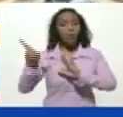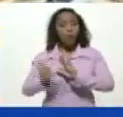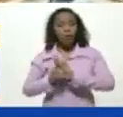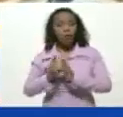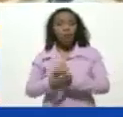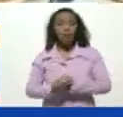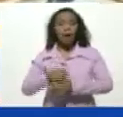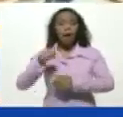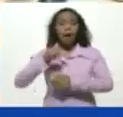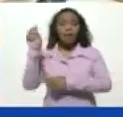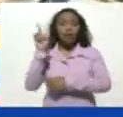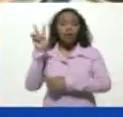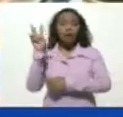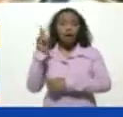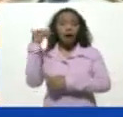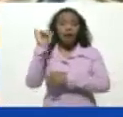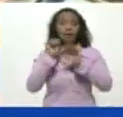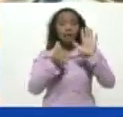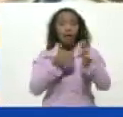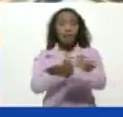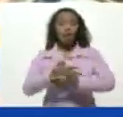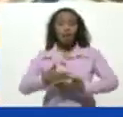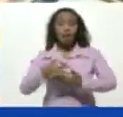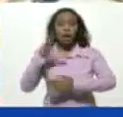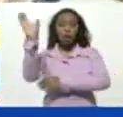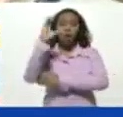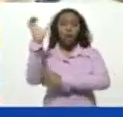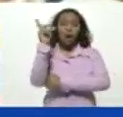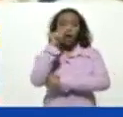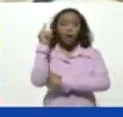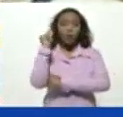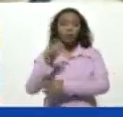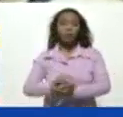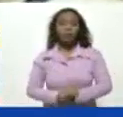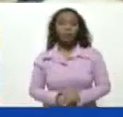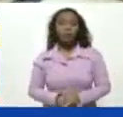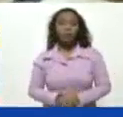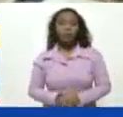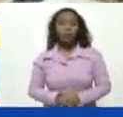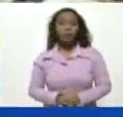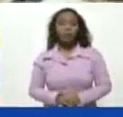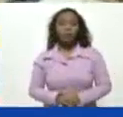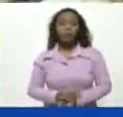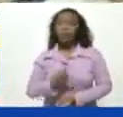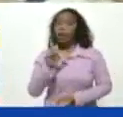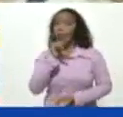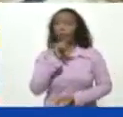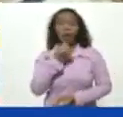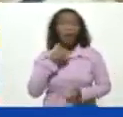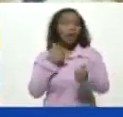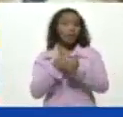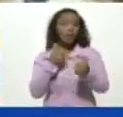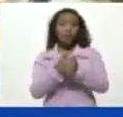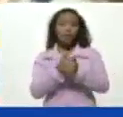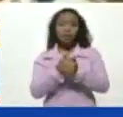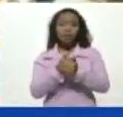En Venezuela hay 6 millones de colombianos y colombianas y no tienen asistencia